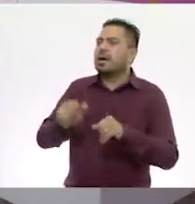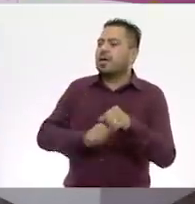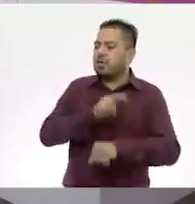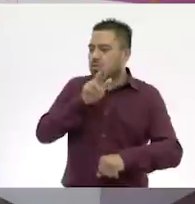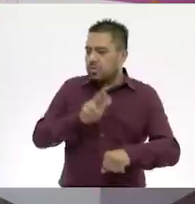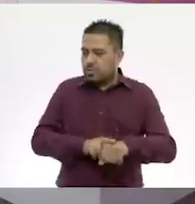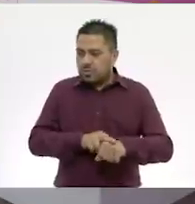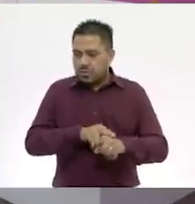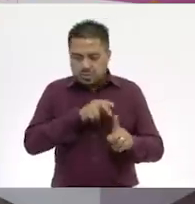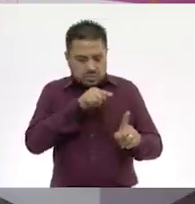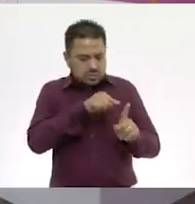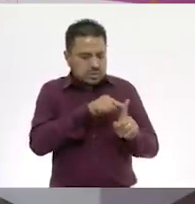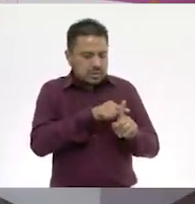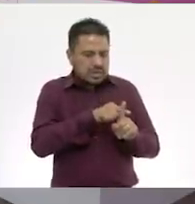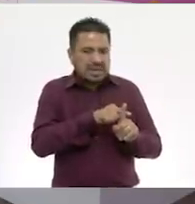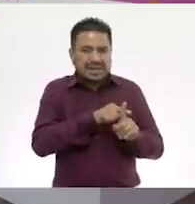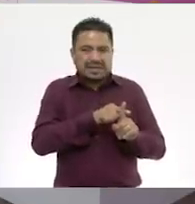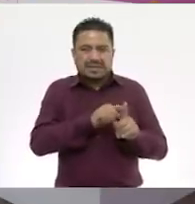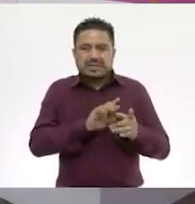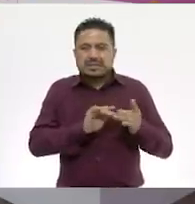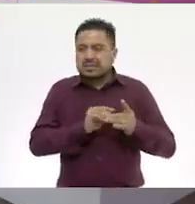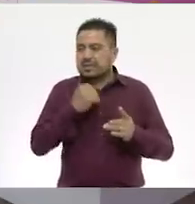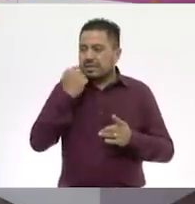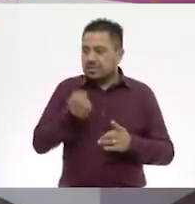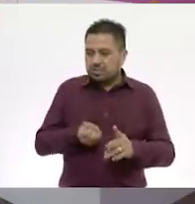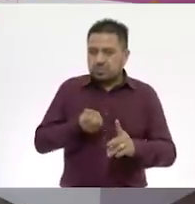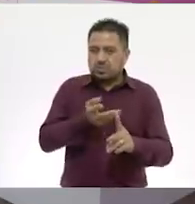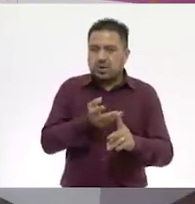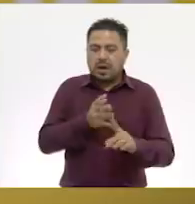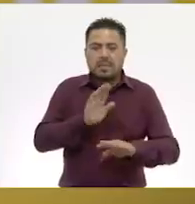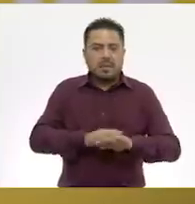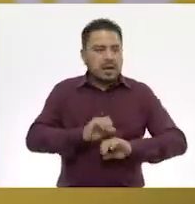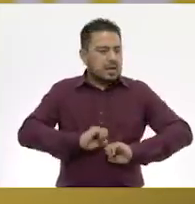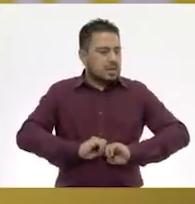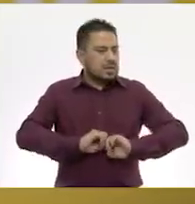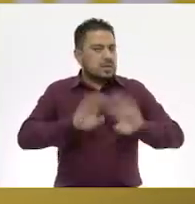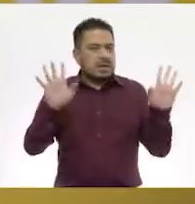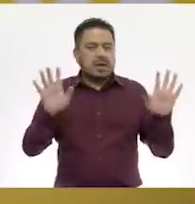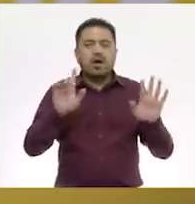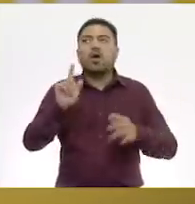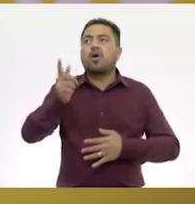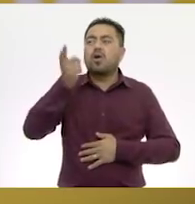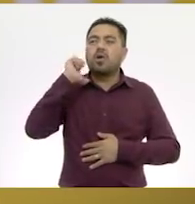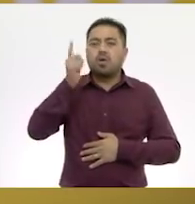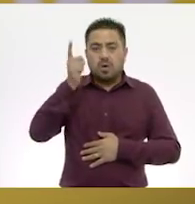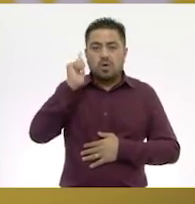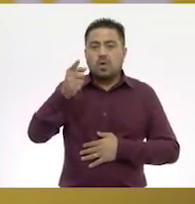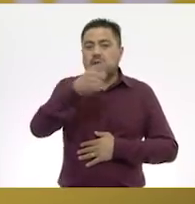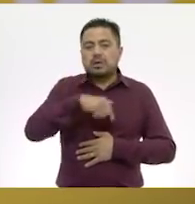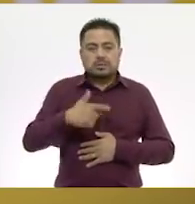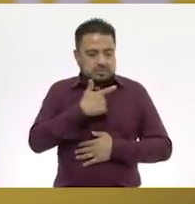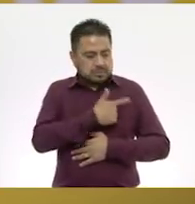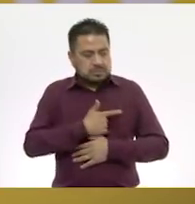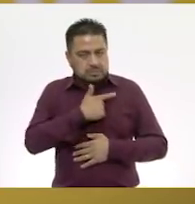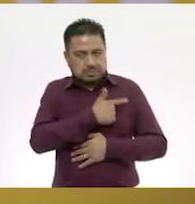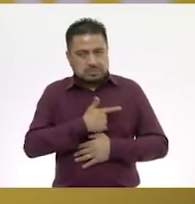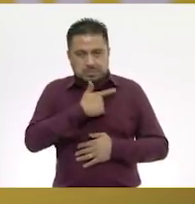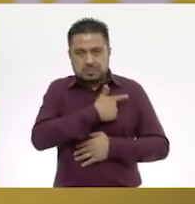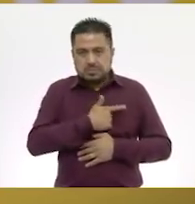autores de las fábulas quieren dejarnos muy clara. Espero que te haya gustado